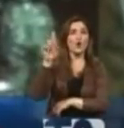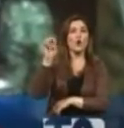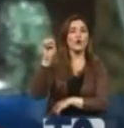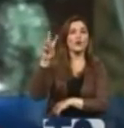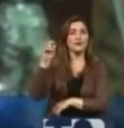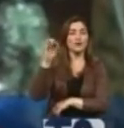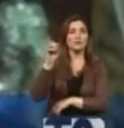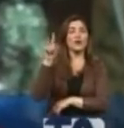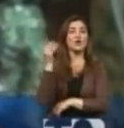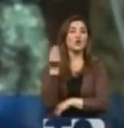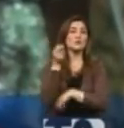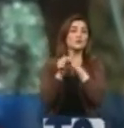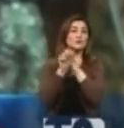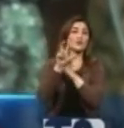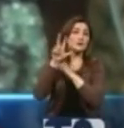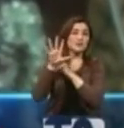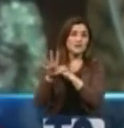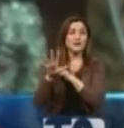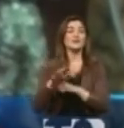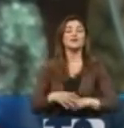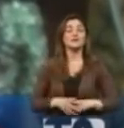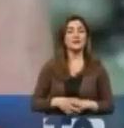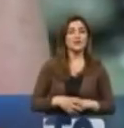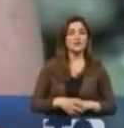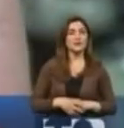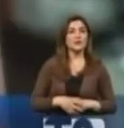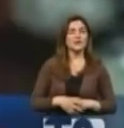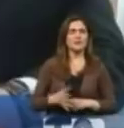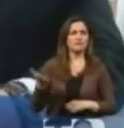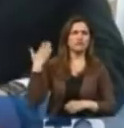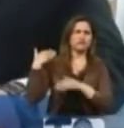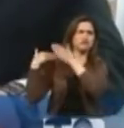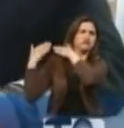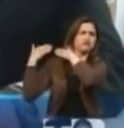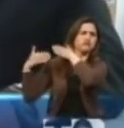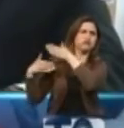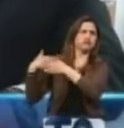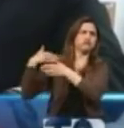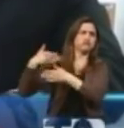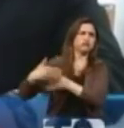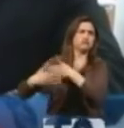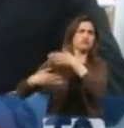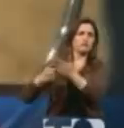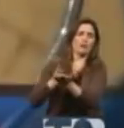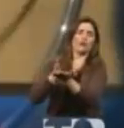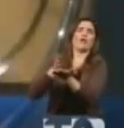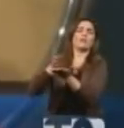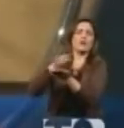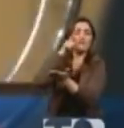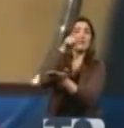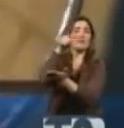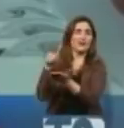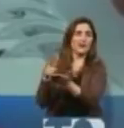Jen Rea es un joven de 35 años de edad que proviene de una carrera dentro de la Fiscalía.